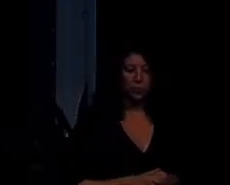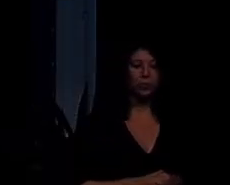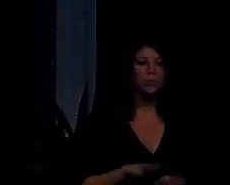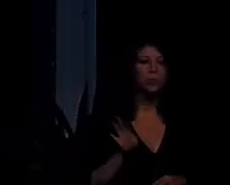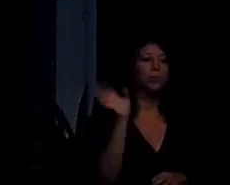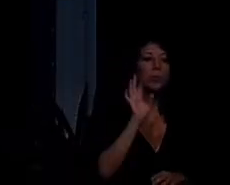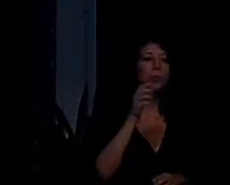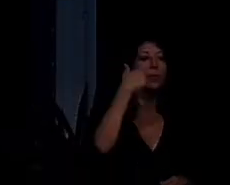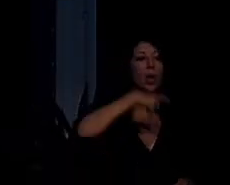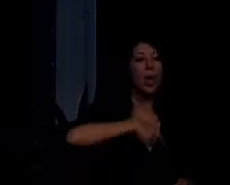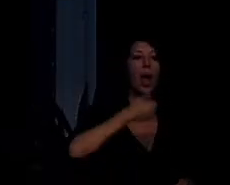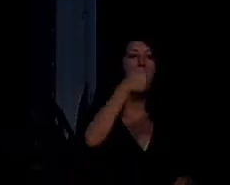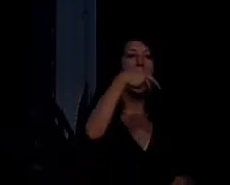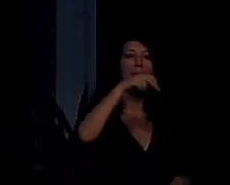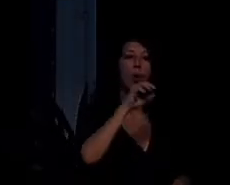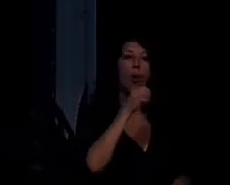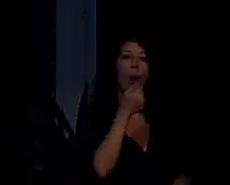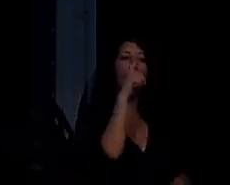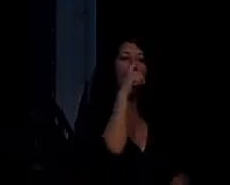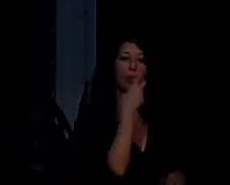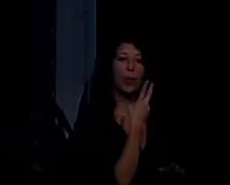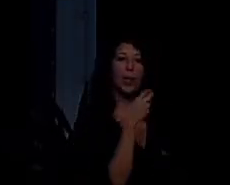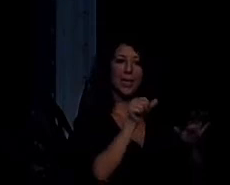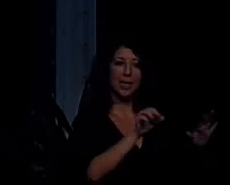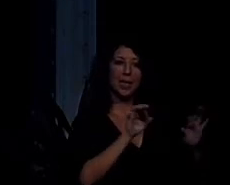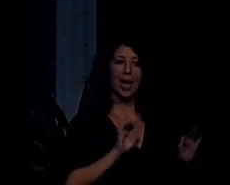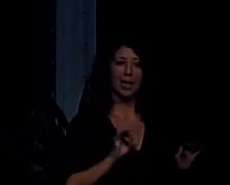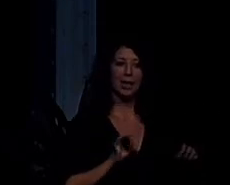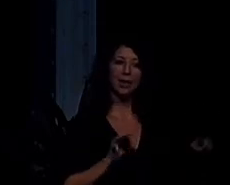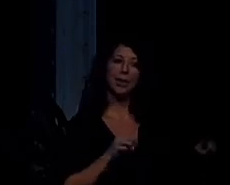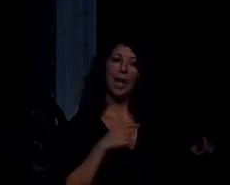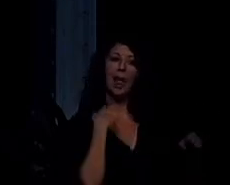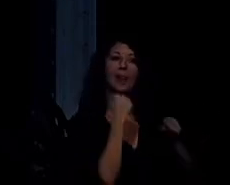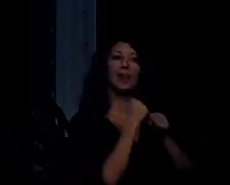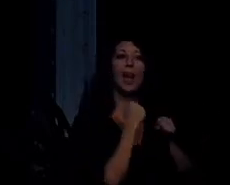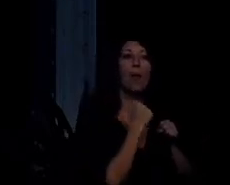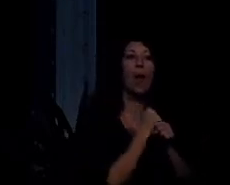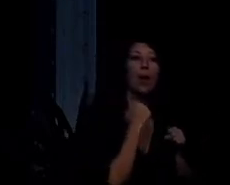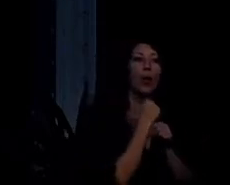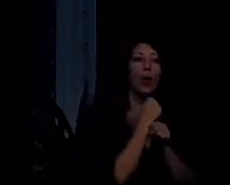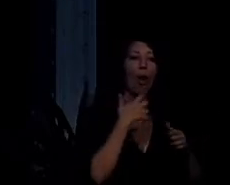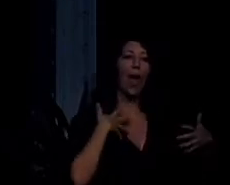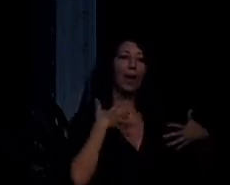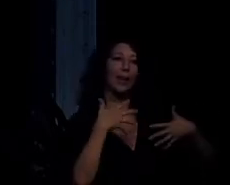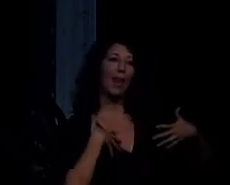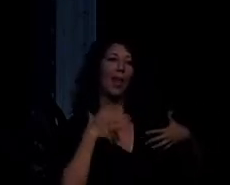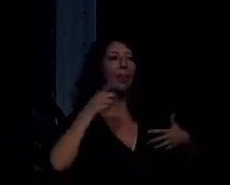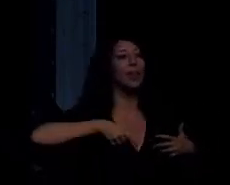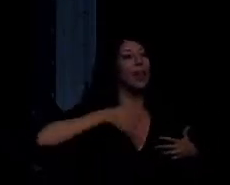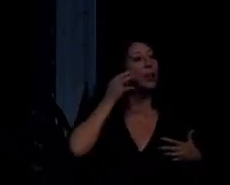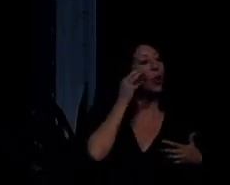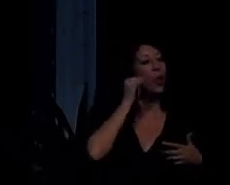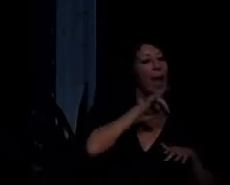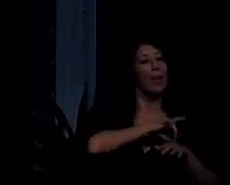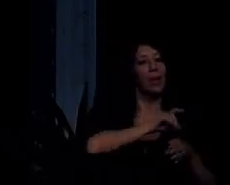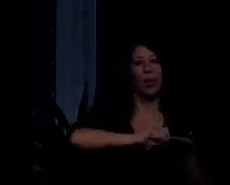Hola, soy Ainhoa Arteche, tengo 26 años y de profesión soy actriz, directora y guionista.